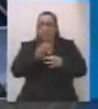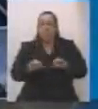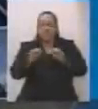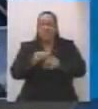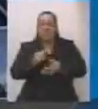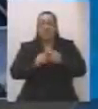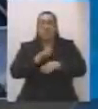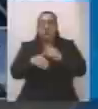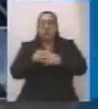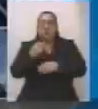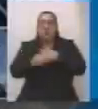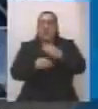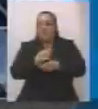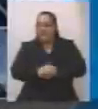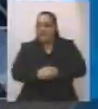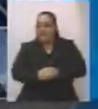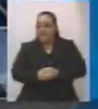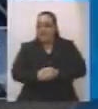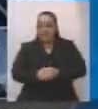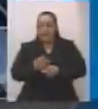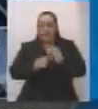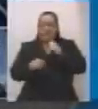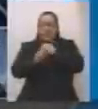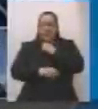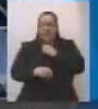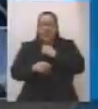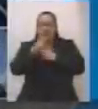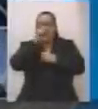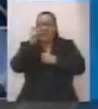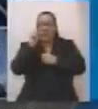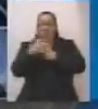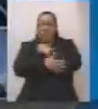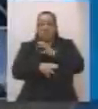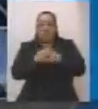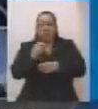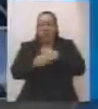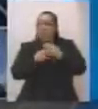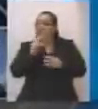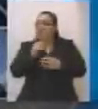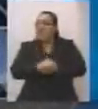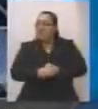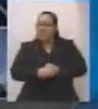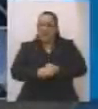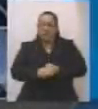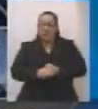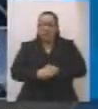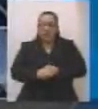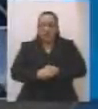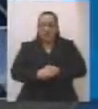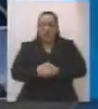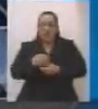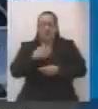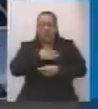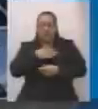debate mucho en todo el planeta, tanto en los países ricos como pobres. Todo el mundo está hablando acerca de este tema. Y en mi